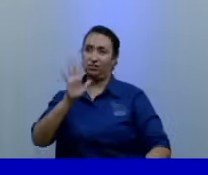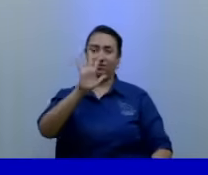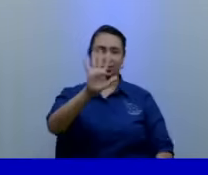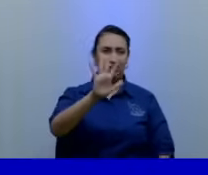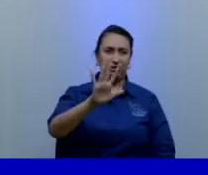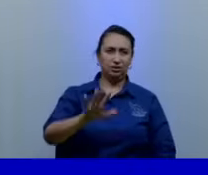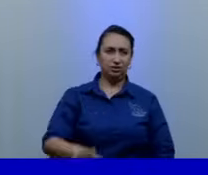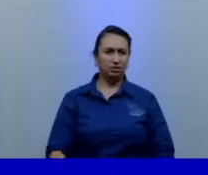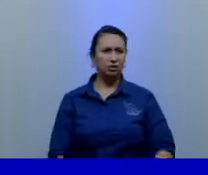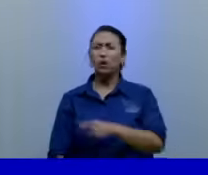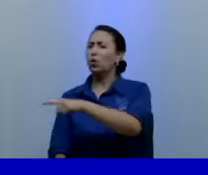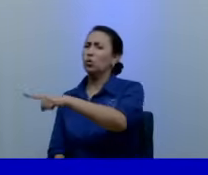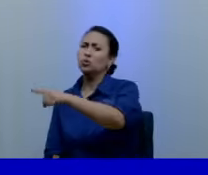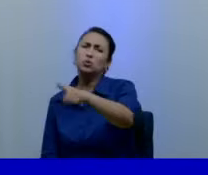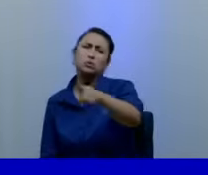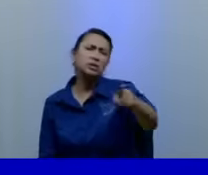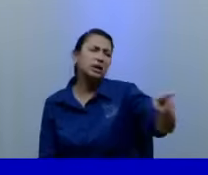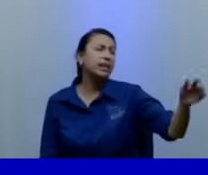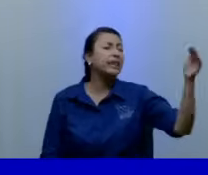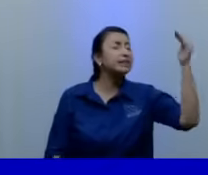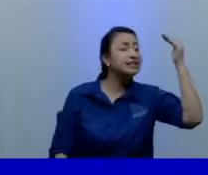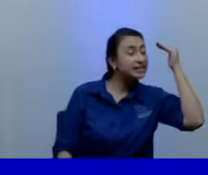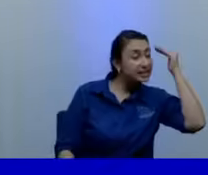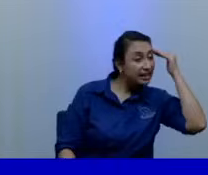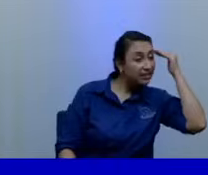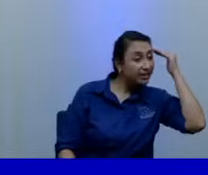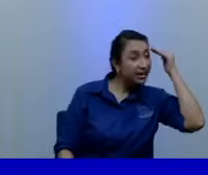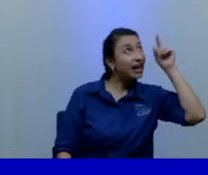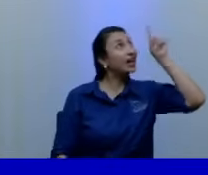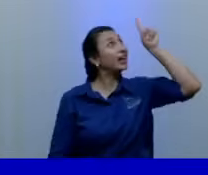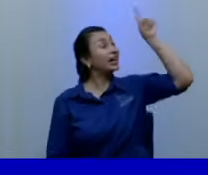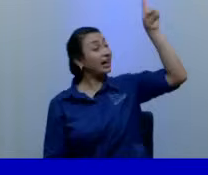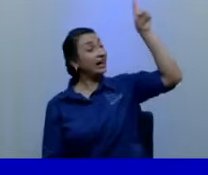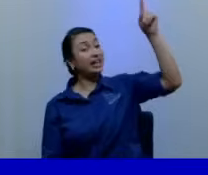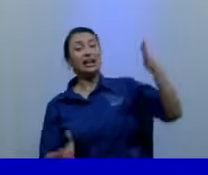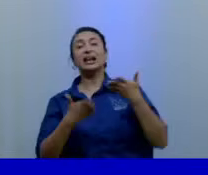A él y a sus hijos, con pacto de sal.